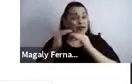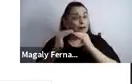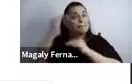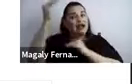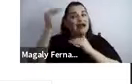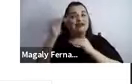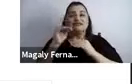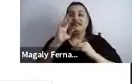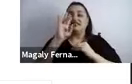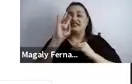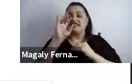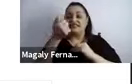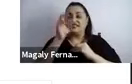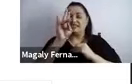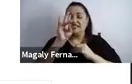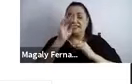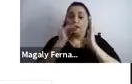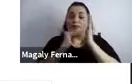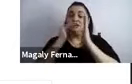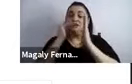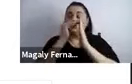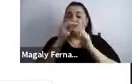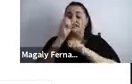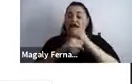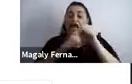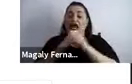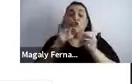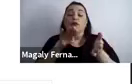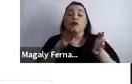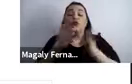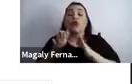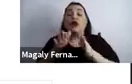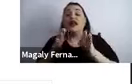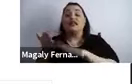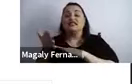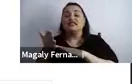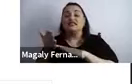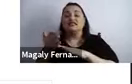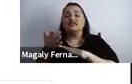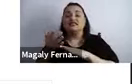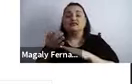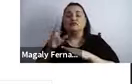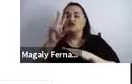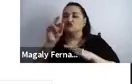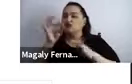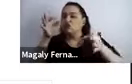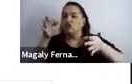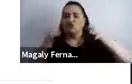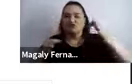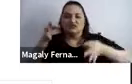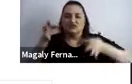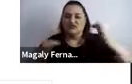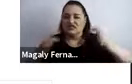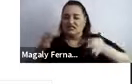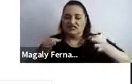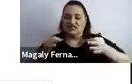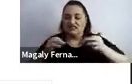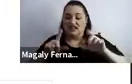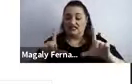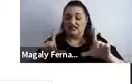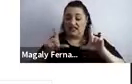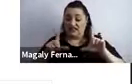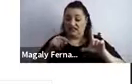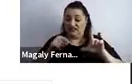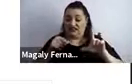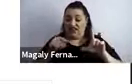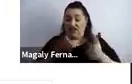17 millones al año de muertes, que llamaría yo muertes por injusticia, en las que el certificado de función, si